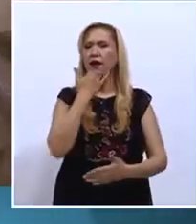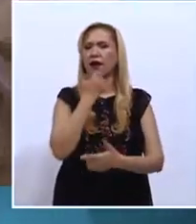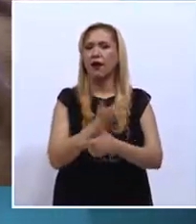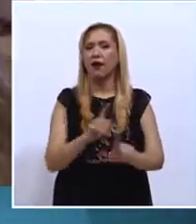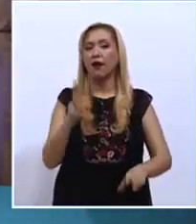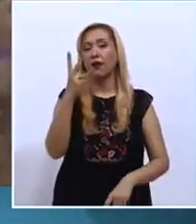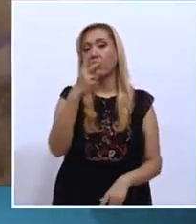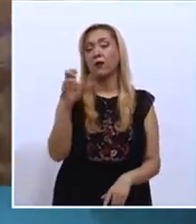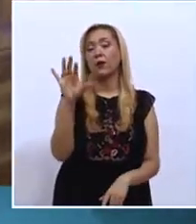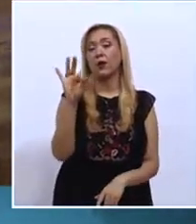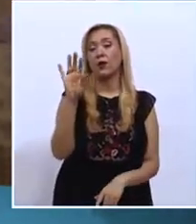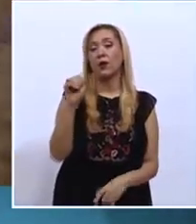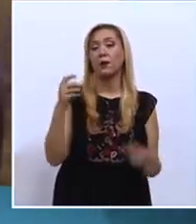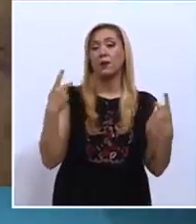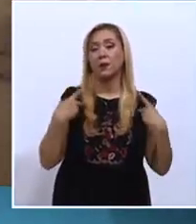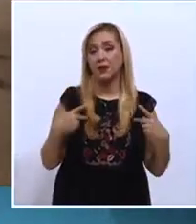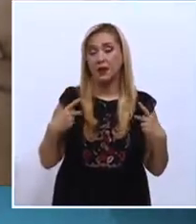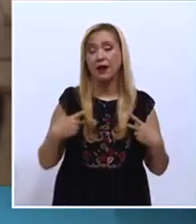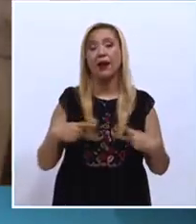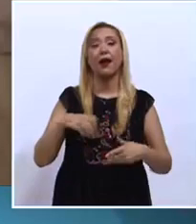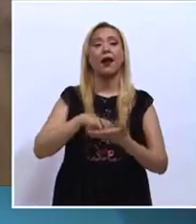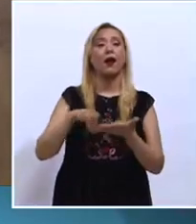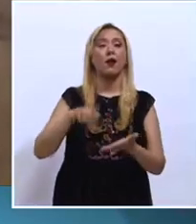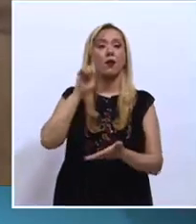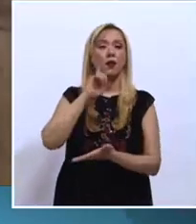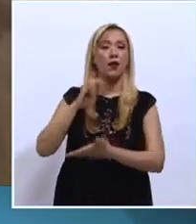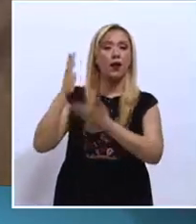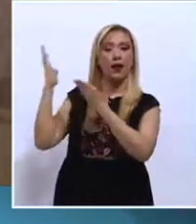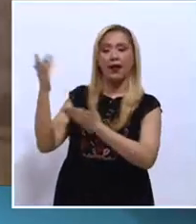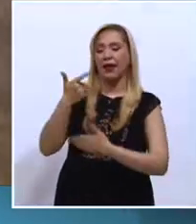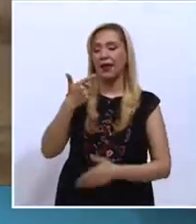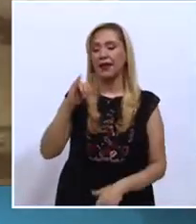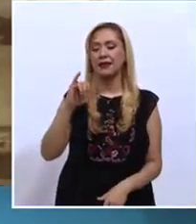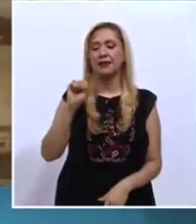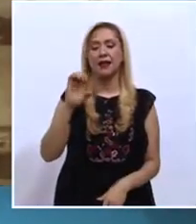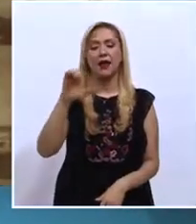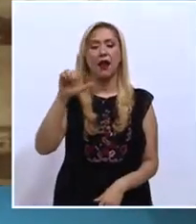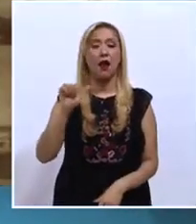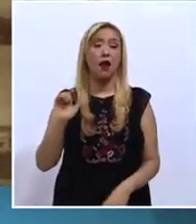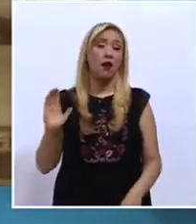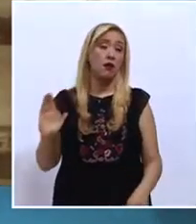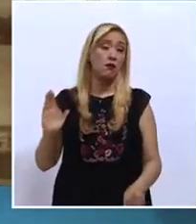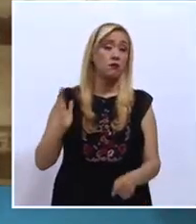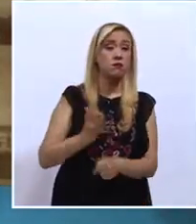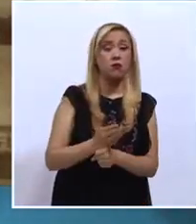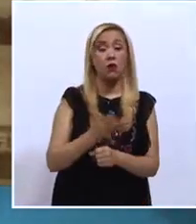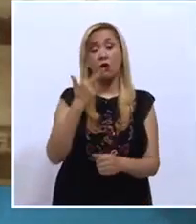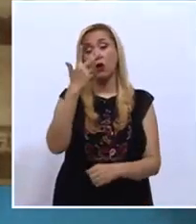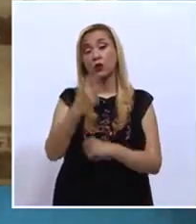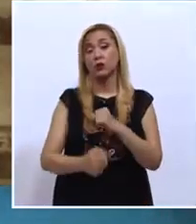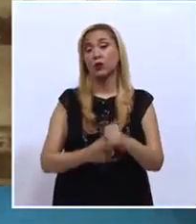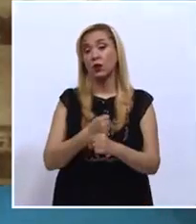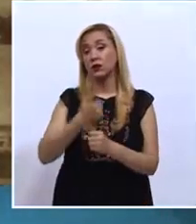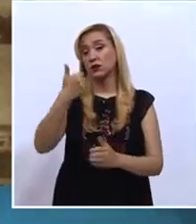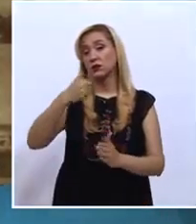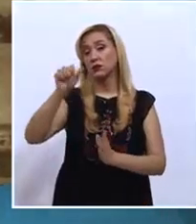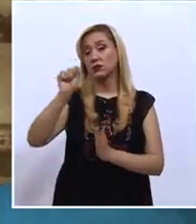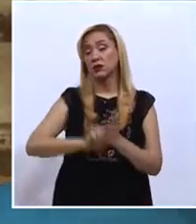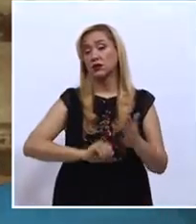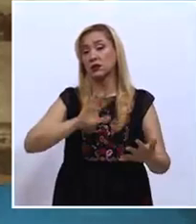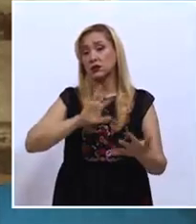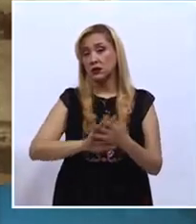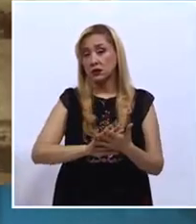libertad. Es el caso de una mujer identificada como Gisela, quien fue sentenciada a 8 años, 6 meses de